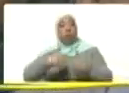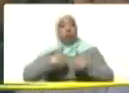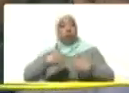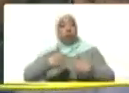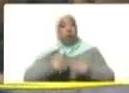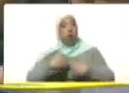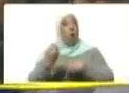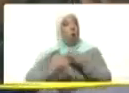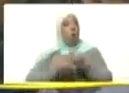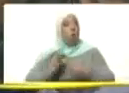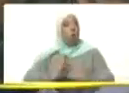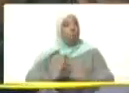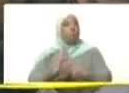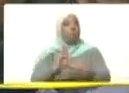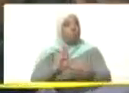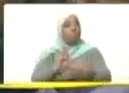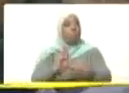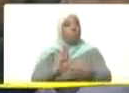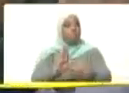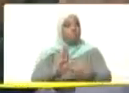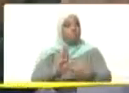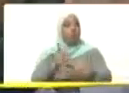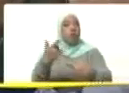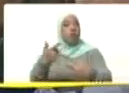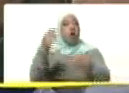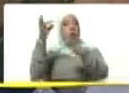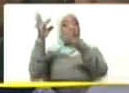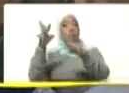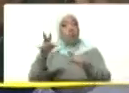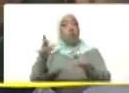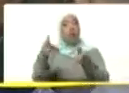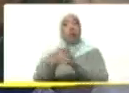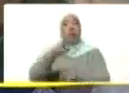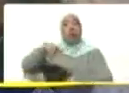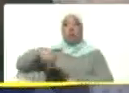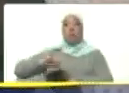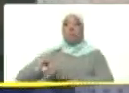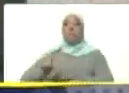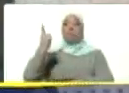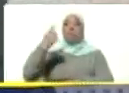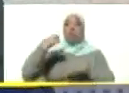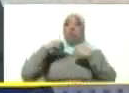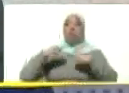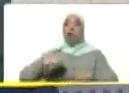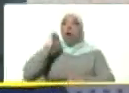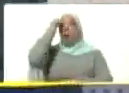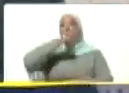never to be our first option. La rendición jamás será nuestra primera opción.